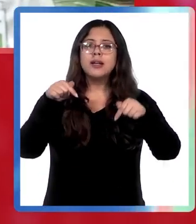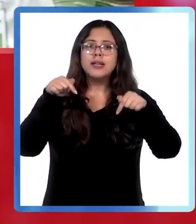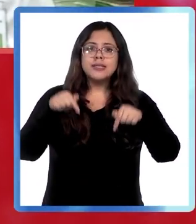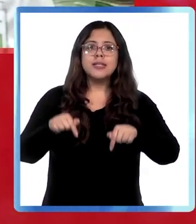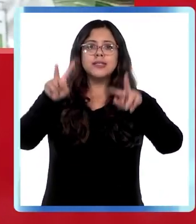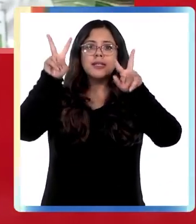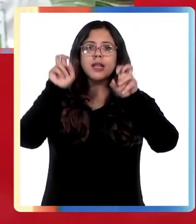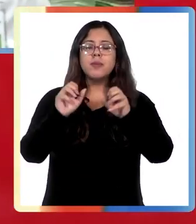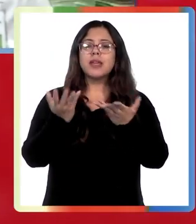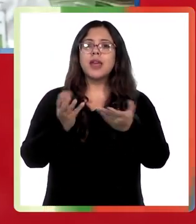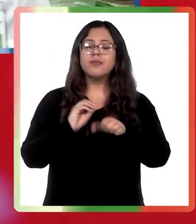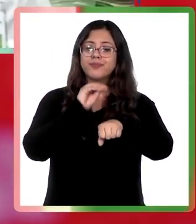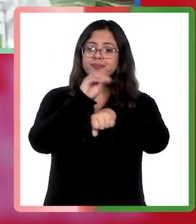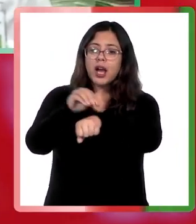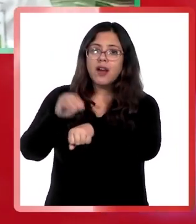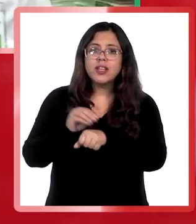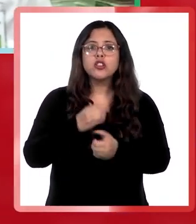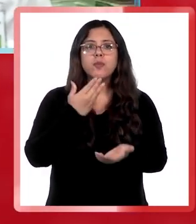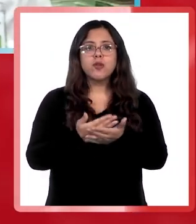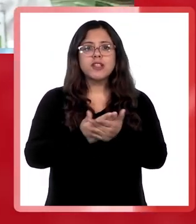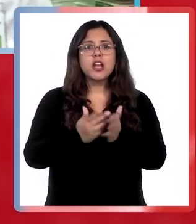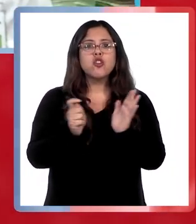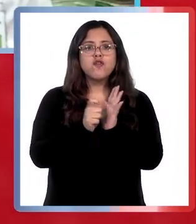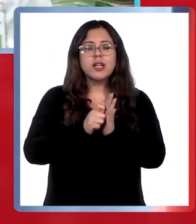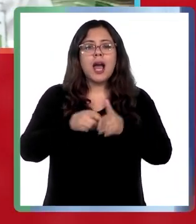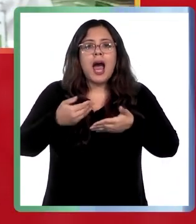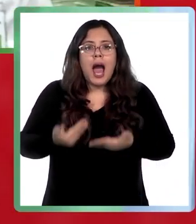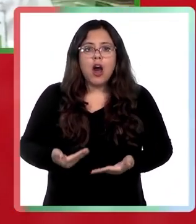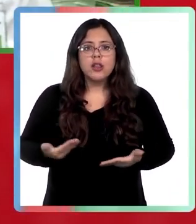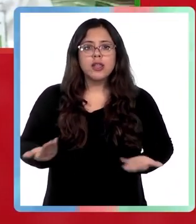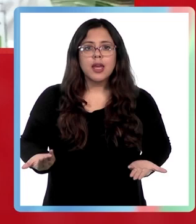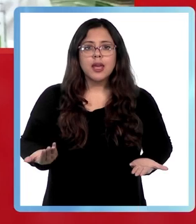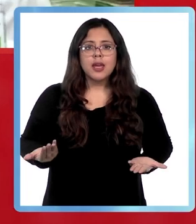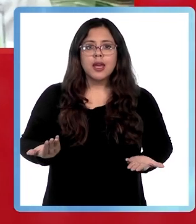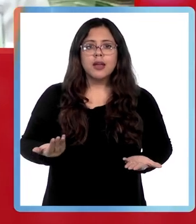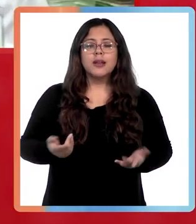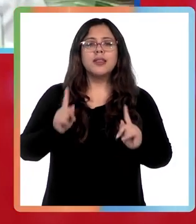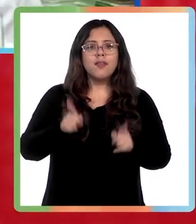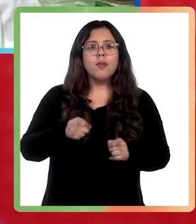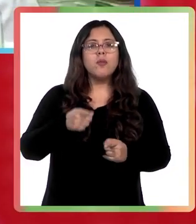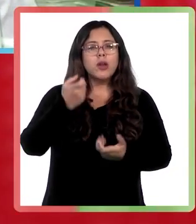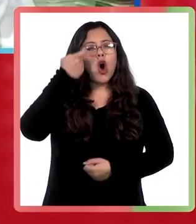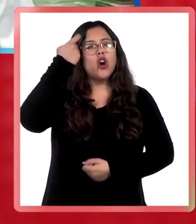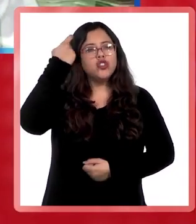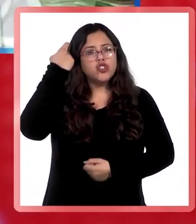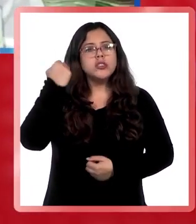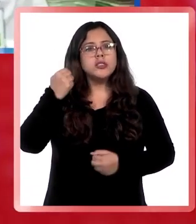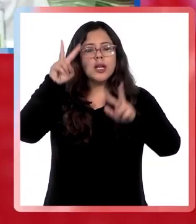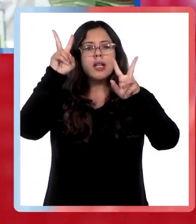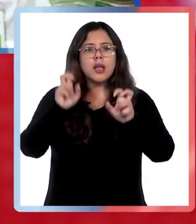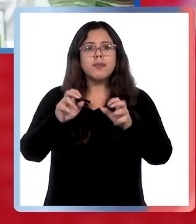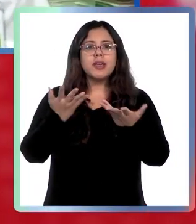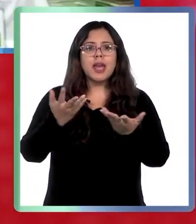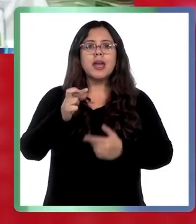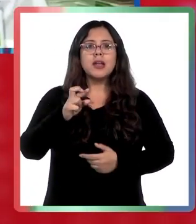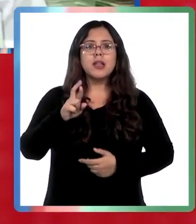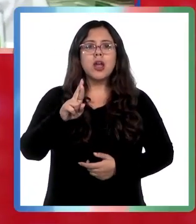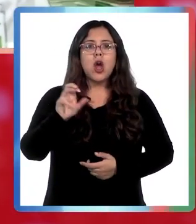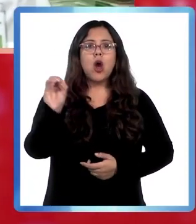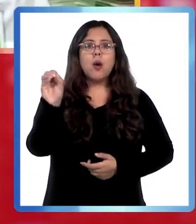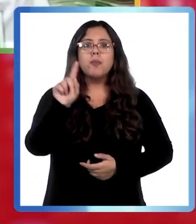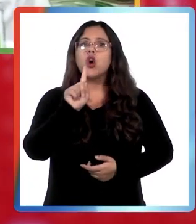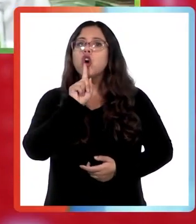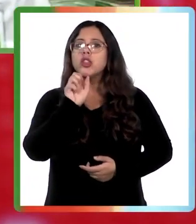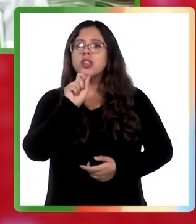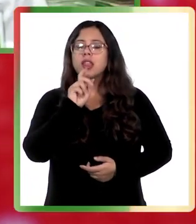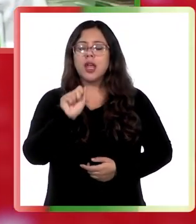es el llamado de alerta, aprovechando esta fecha en que queremos crear conciencia en relación a la próstata.